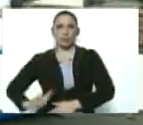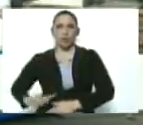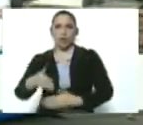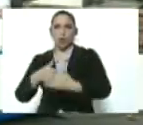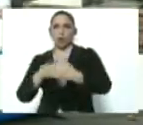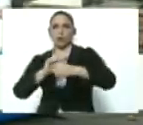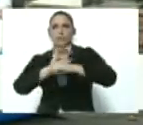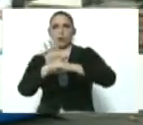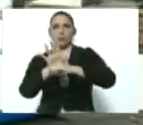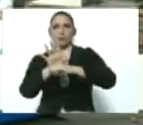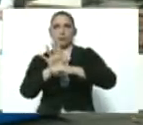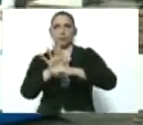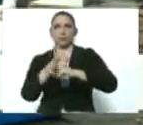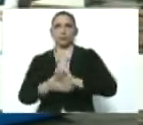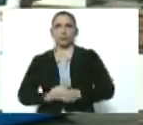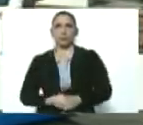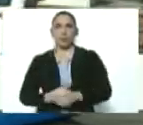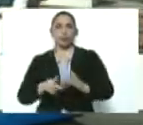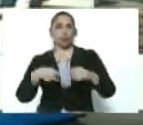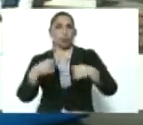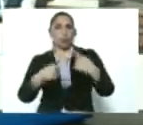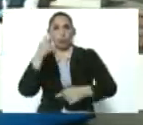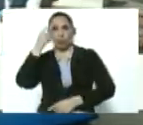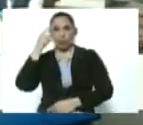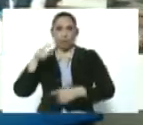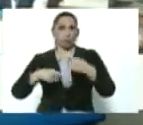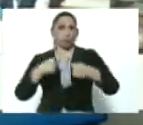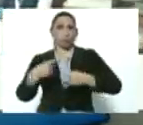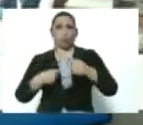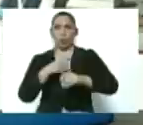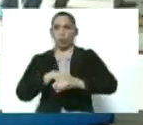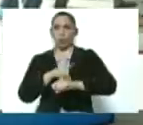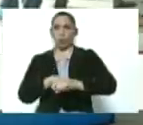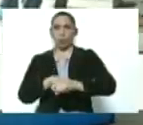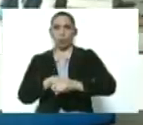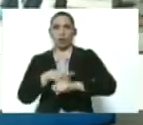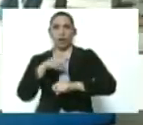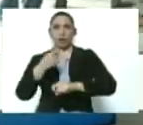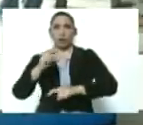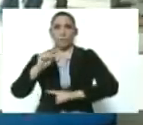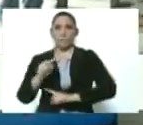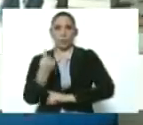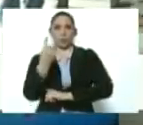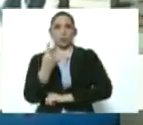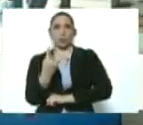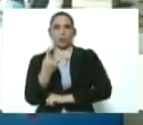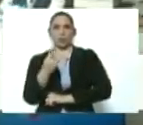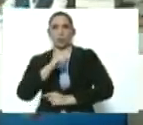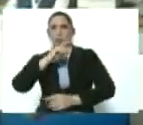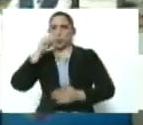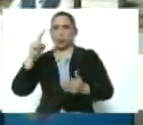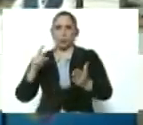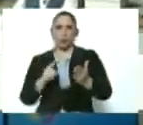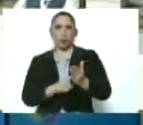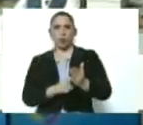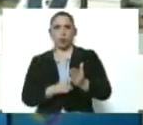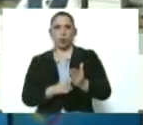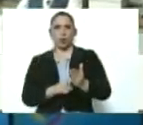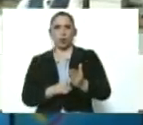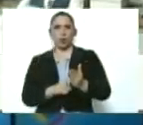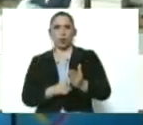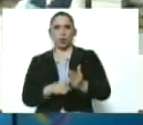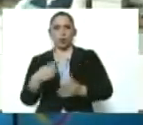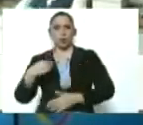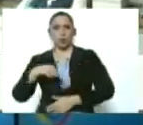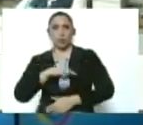19 todos los días ya toda hora es una prioridad absoluta de nuestra